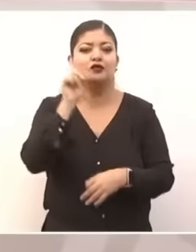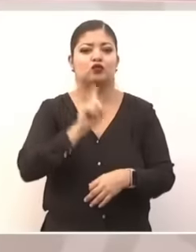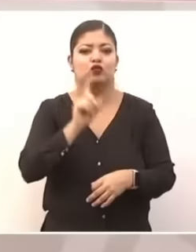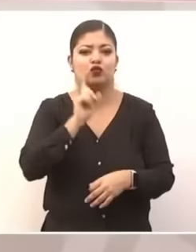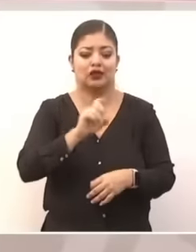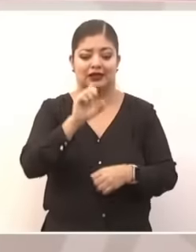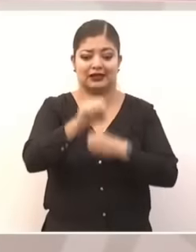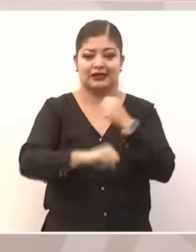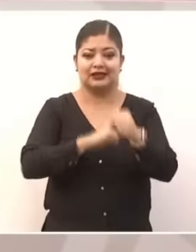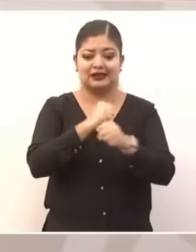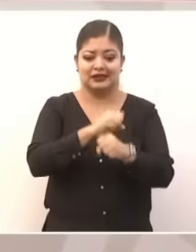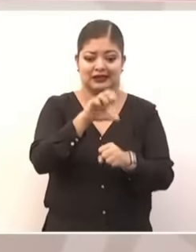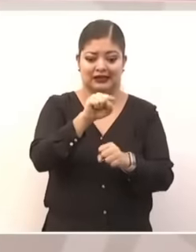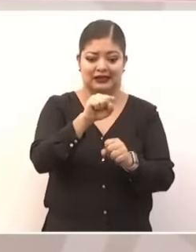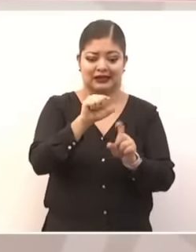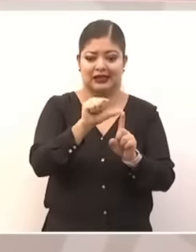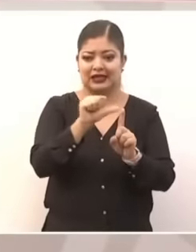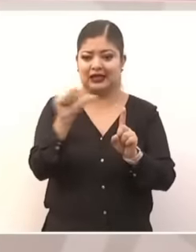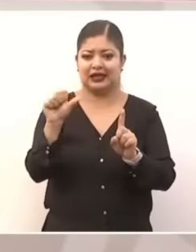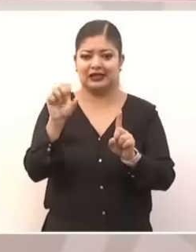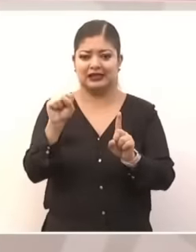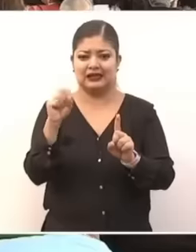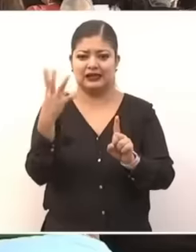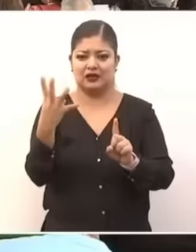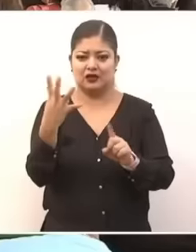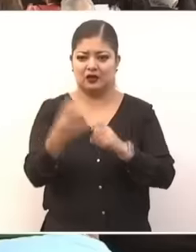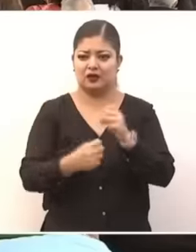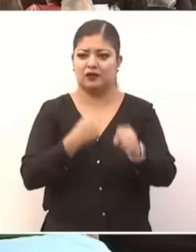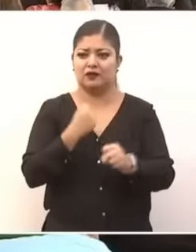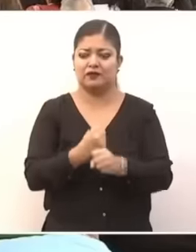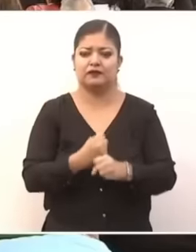60 a 64 años de edad.